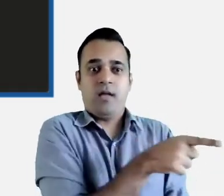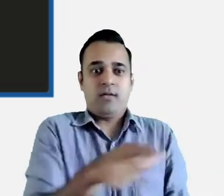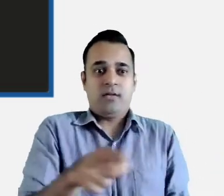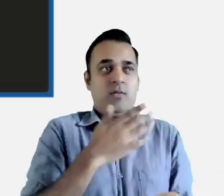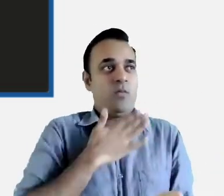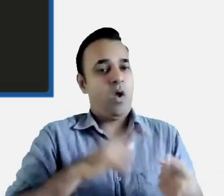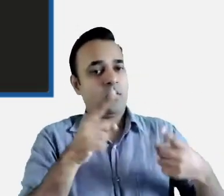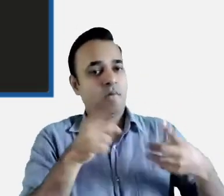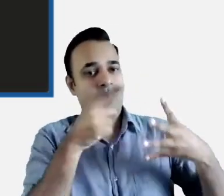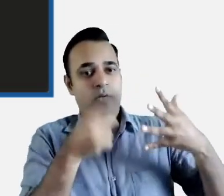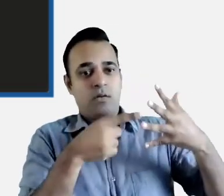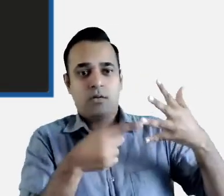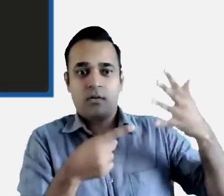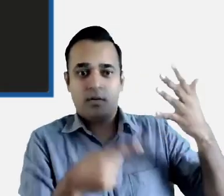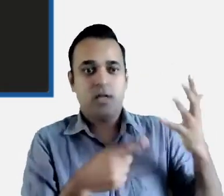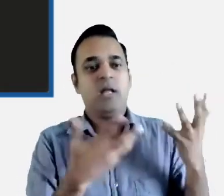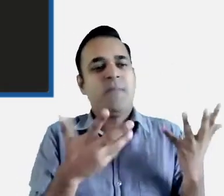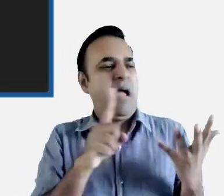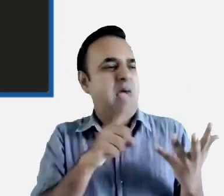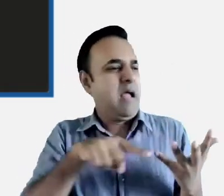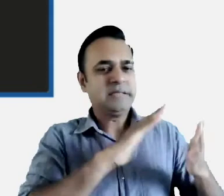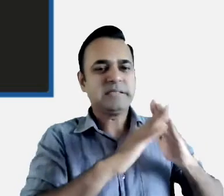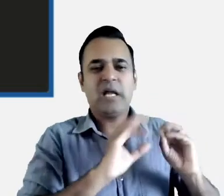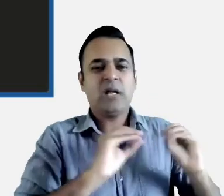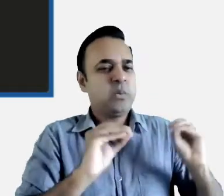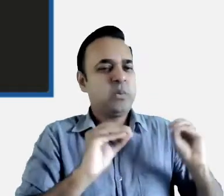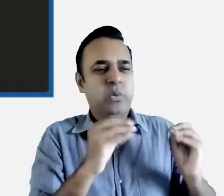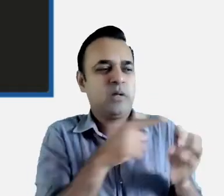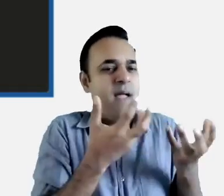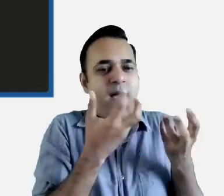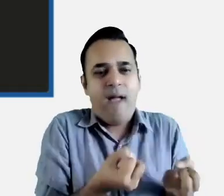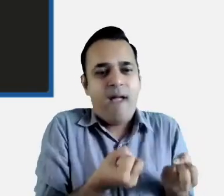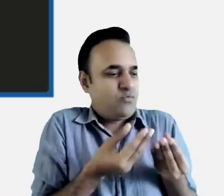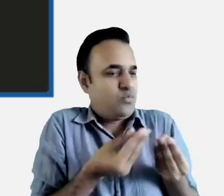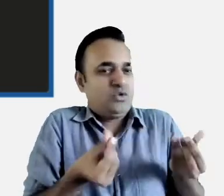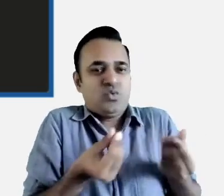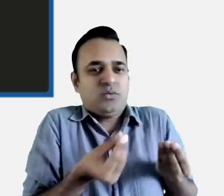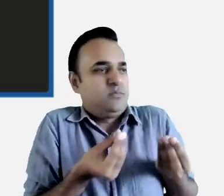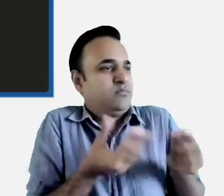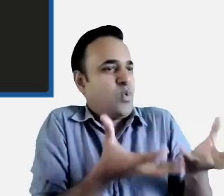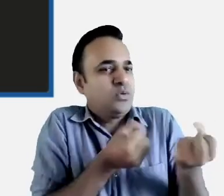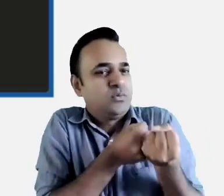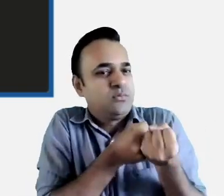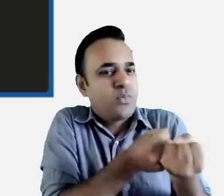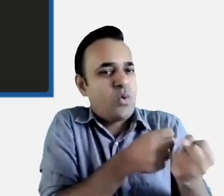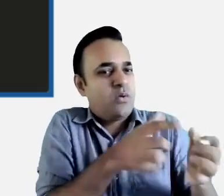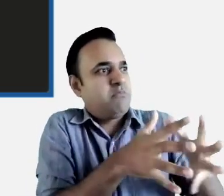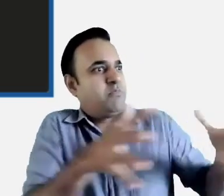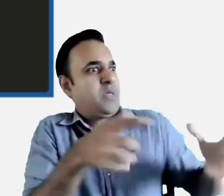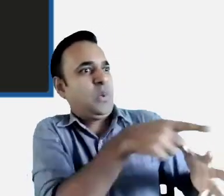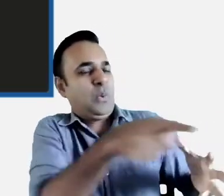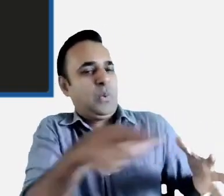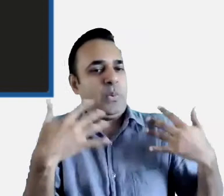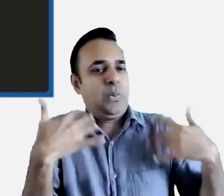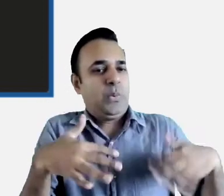la magnitud de los nuevos desafíos, incluyendo la respuesta a los desastres. En quinto lugar, lo